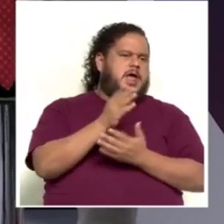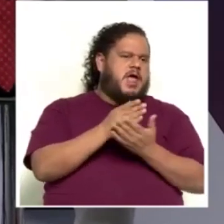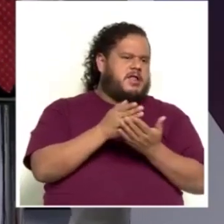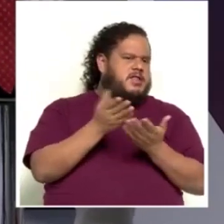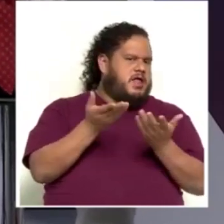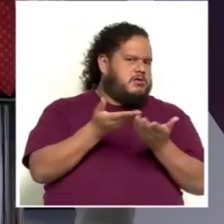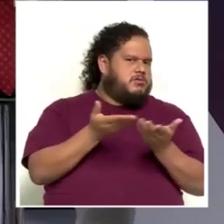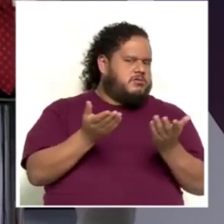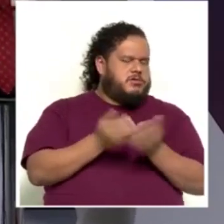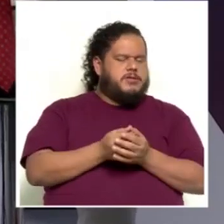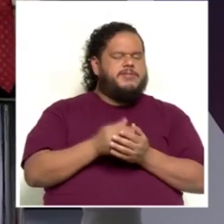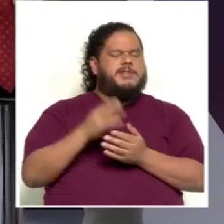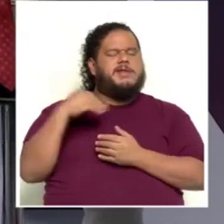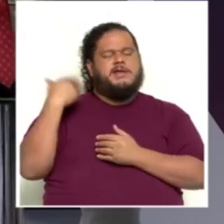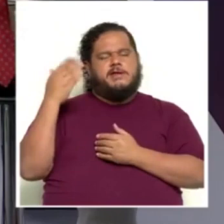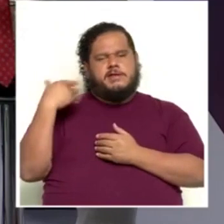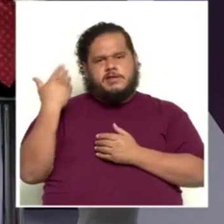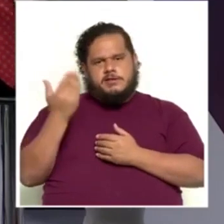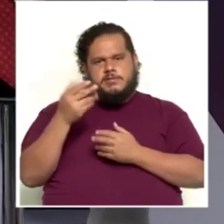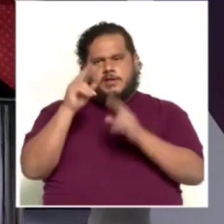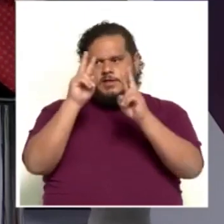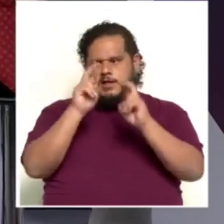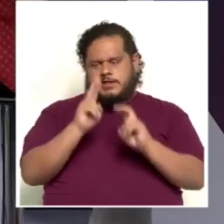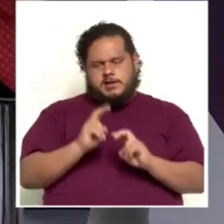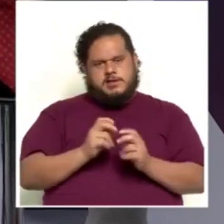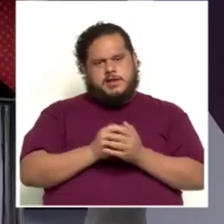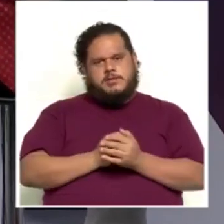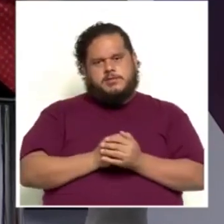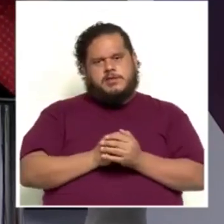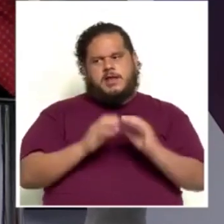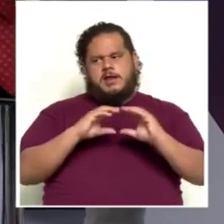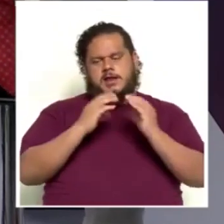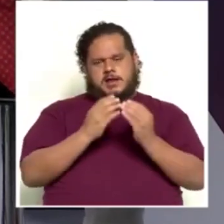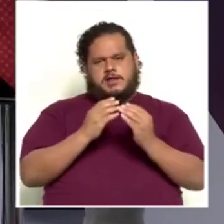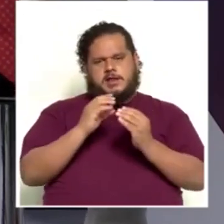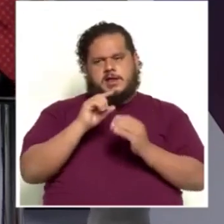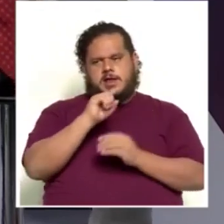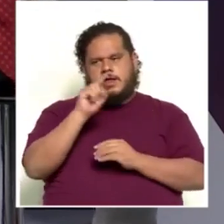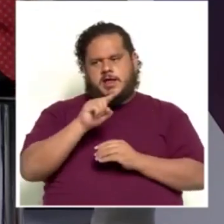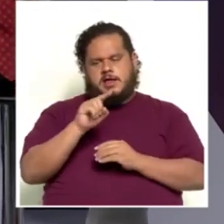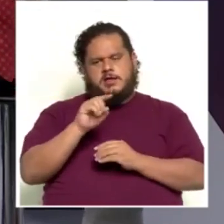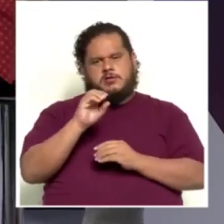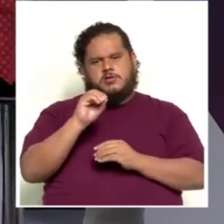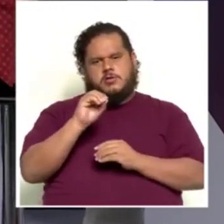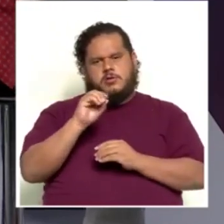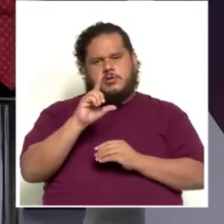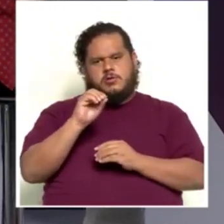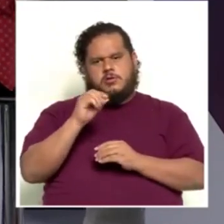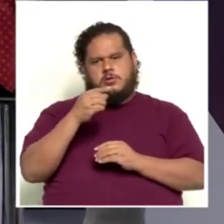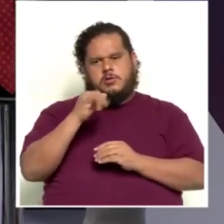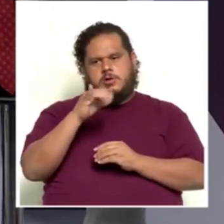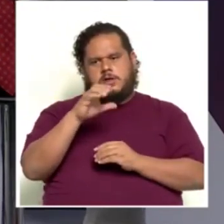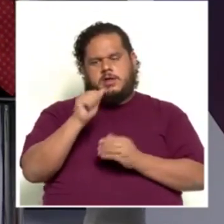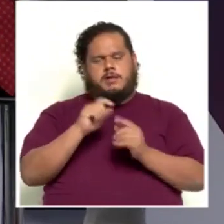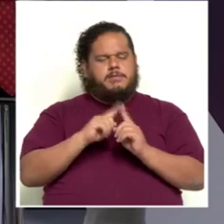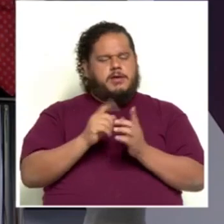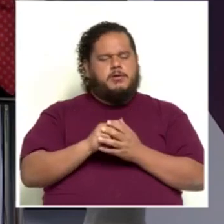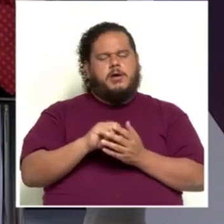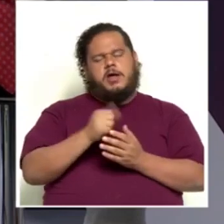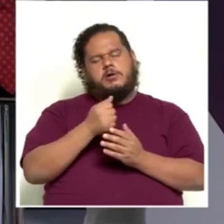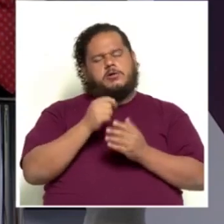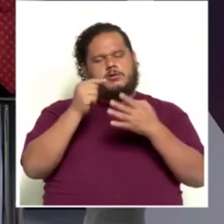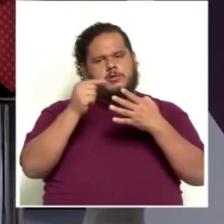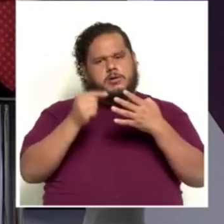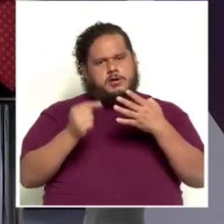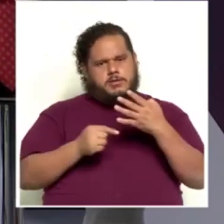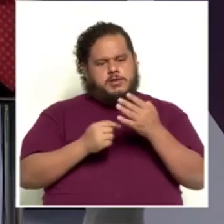Bueno, ahora analizamos la categoría zoológica. Pero hay otro elemento que me